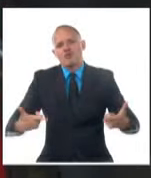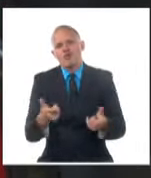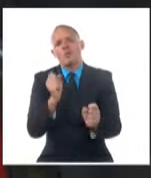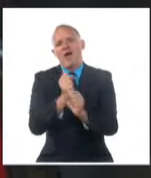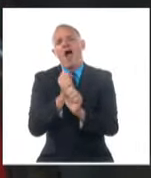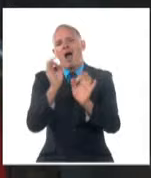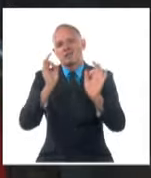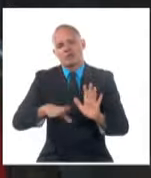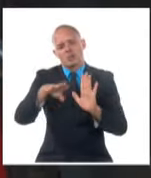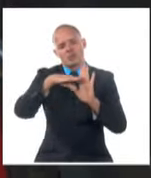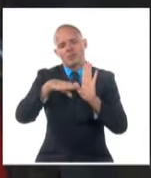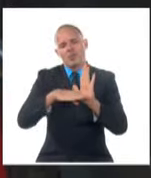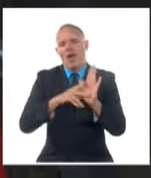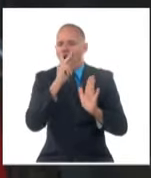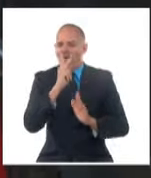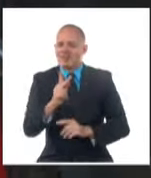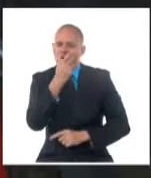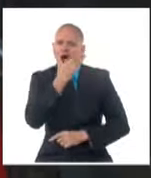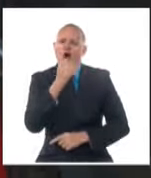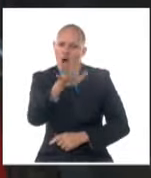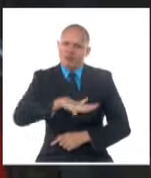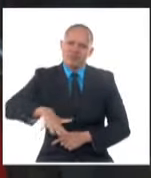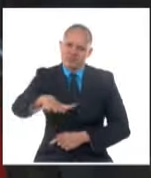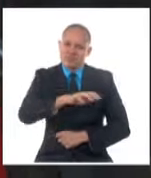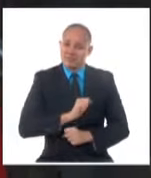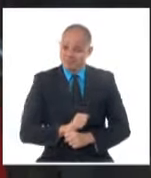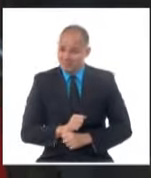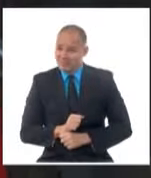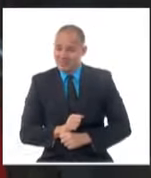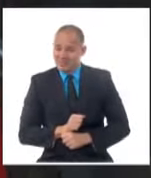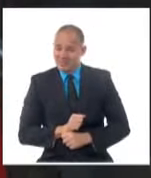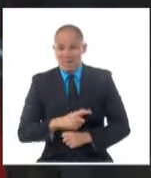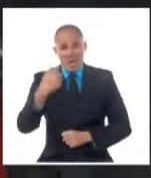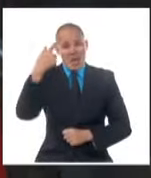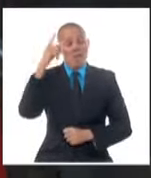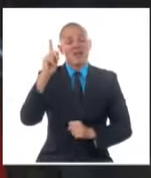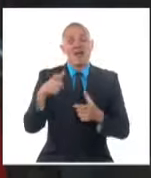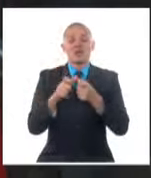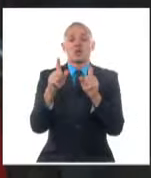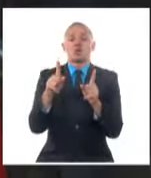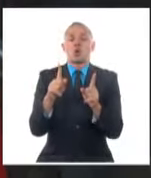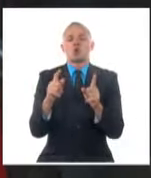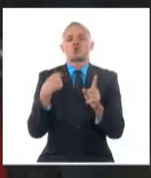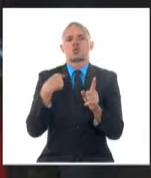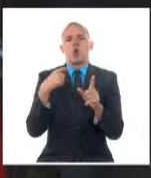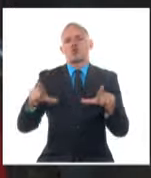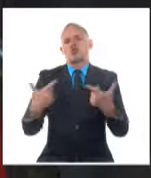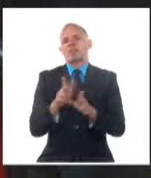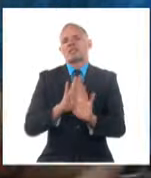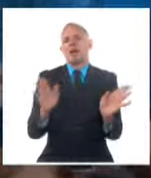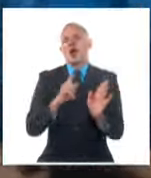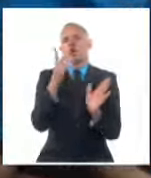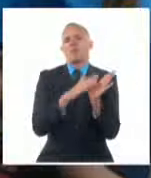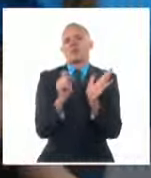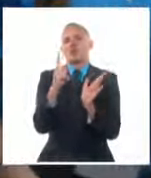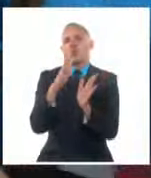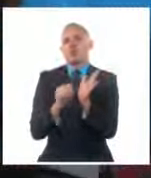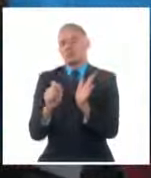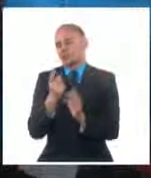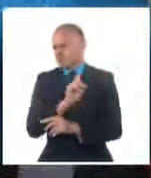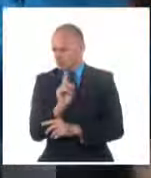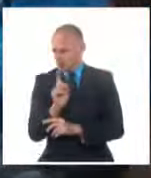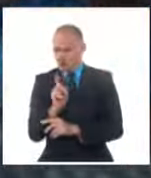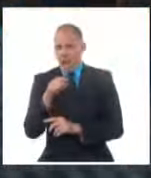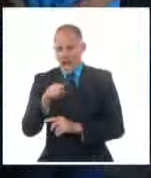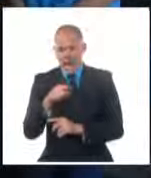resto de los jóvenes de su radio de acción. Entonces no veamos eso como un esquema, sino veámoslo también como una oportunidad. Los